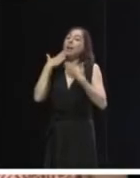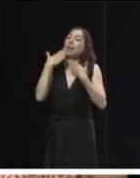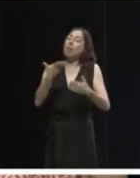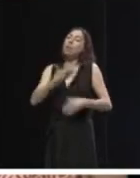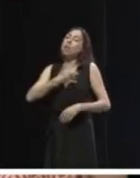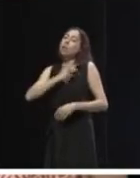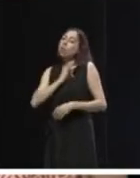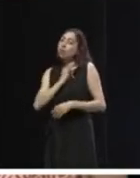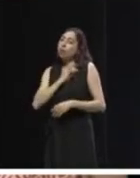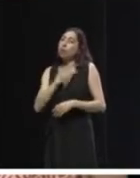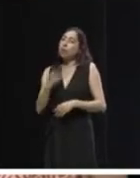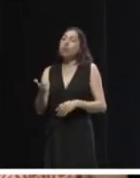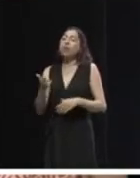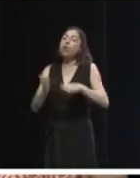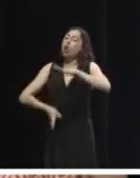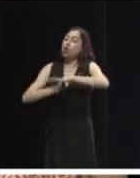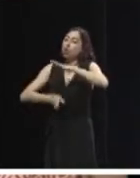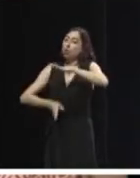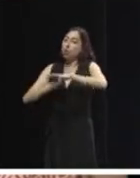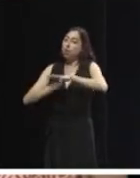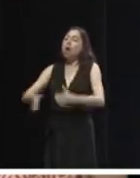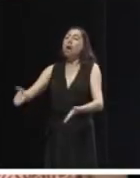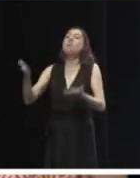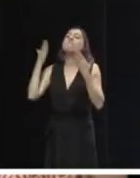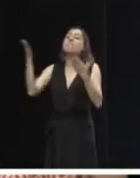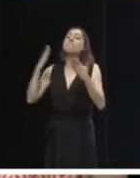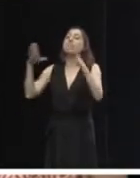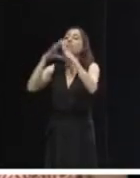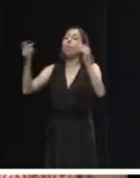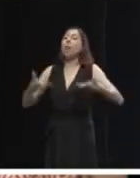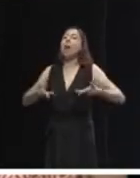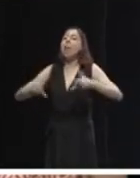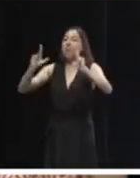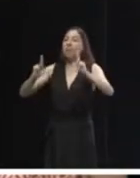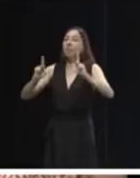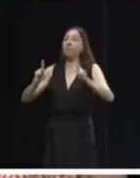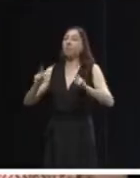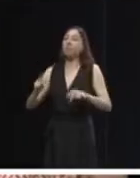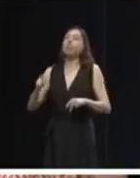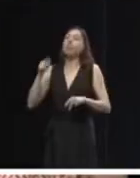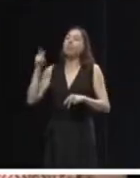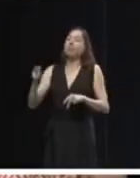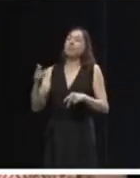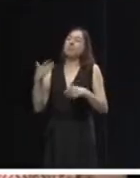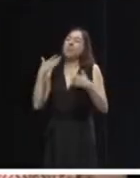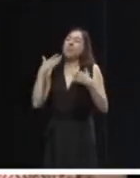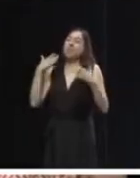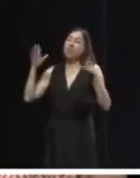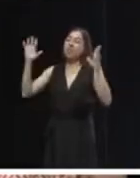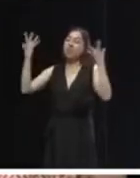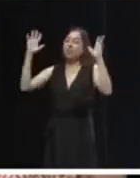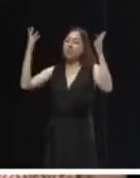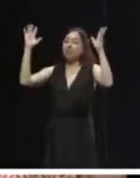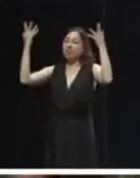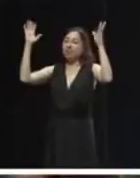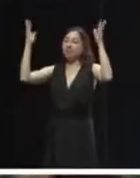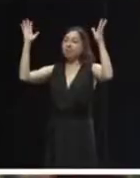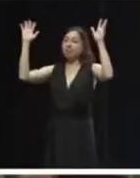corazón y vamos adelante. ¡Viva Andalucía Libre! ¡Patria y vida! ¡Patria y